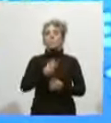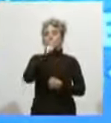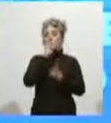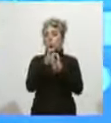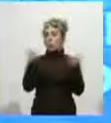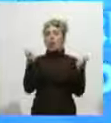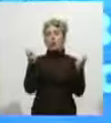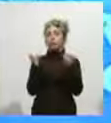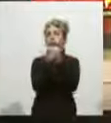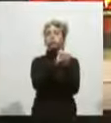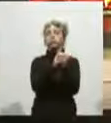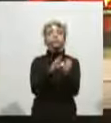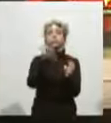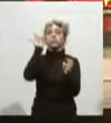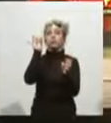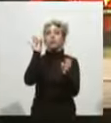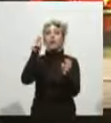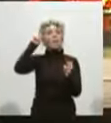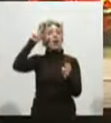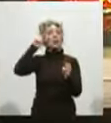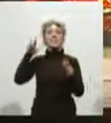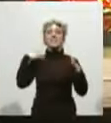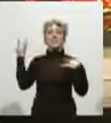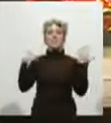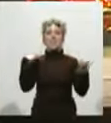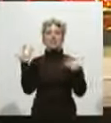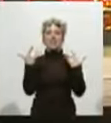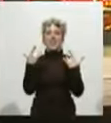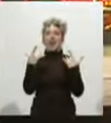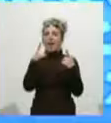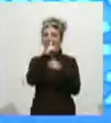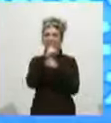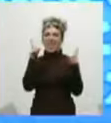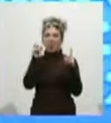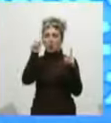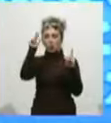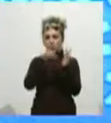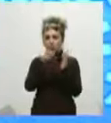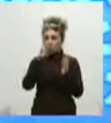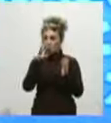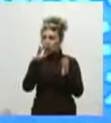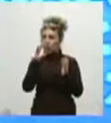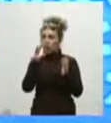decidido que el drag queen Simpatía de este carnaval 2012 sea